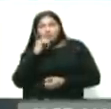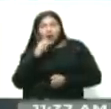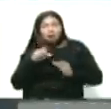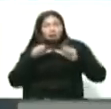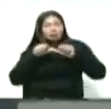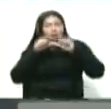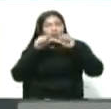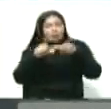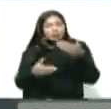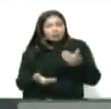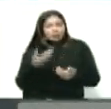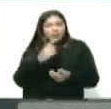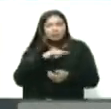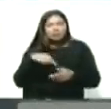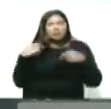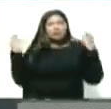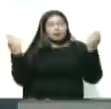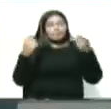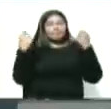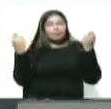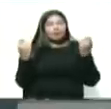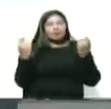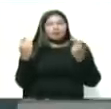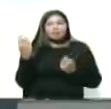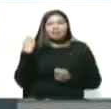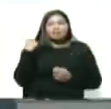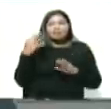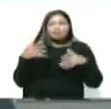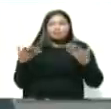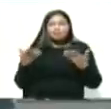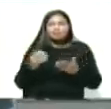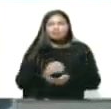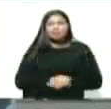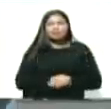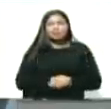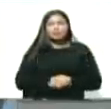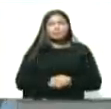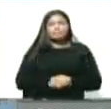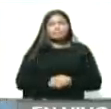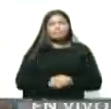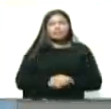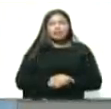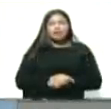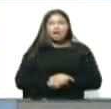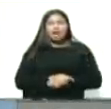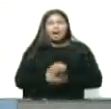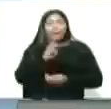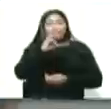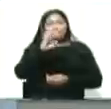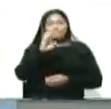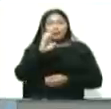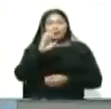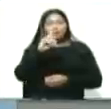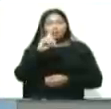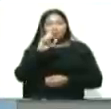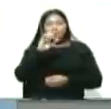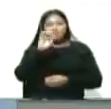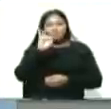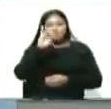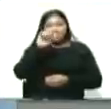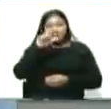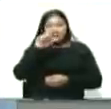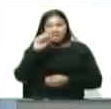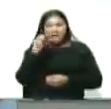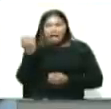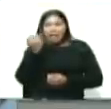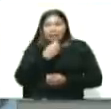muy importante de nuestra campaña llamada Pedofilia es Crimen. Ya nosotros la habíamos